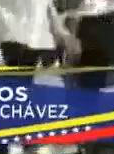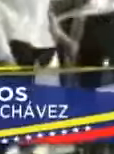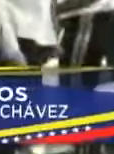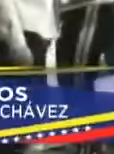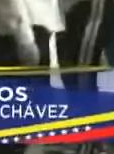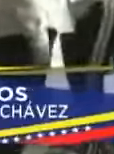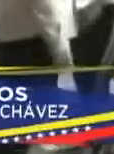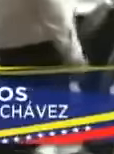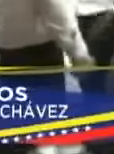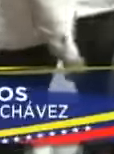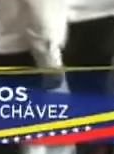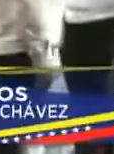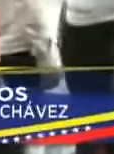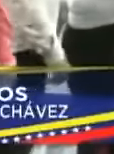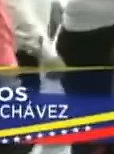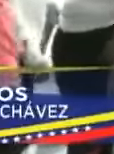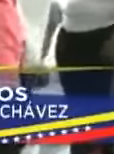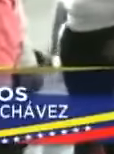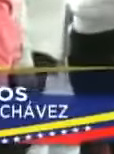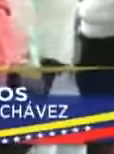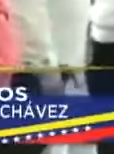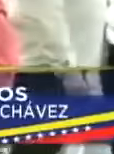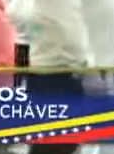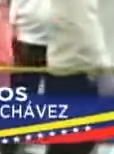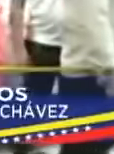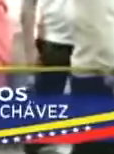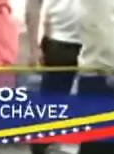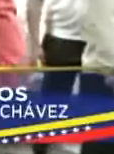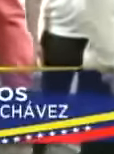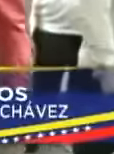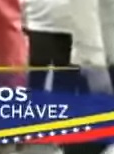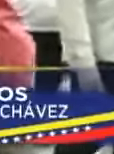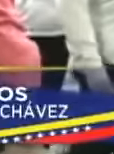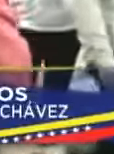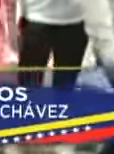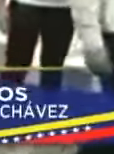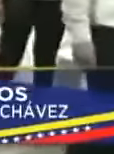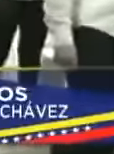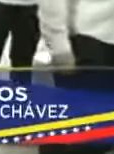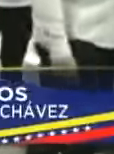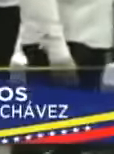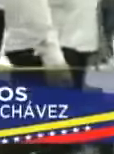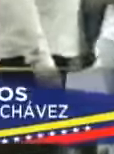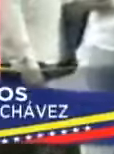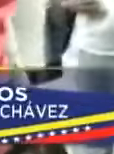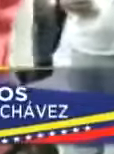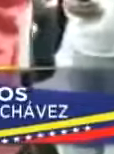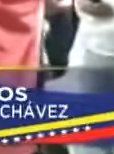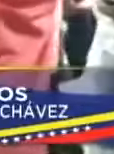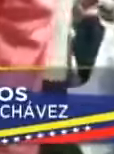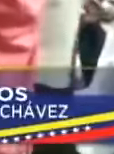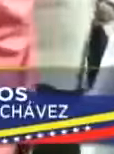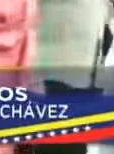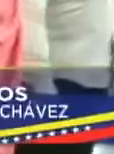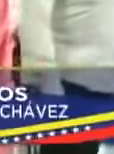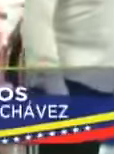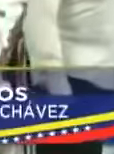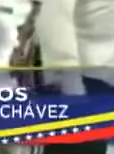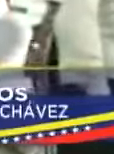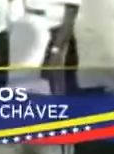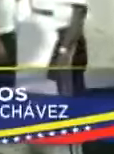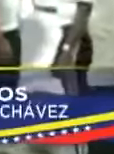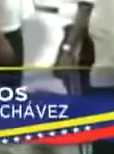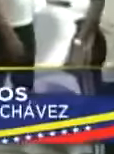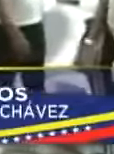Comunas del estado Trujillo, del estado Zulia, del estado Amazonas, del estado Apure, los saludan en este momento. Recordemos que son